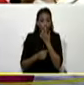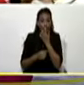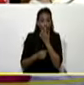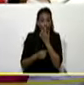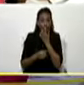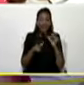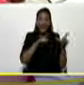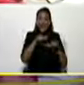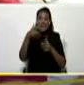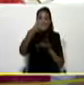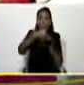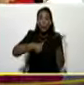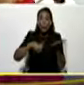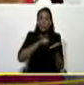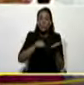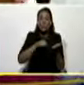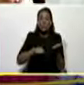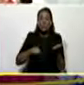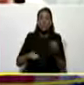0424-5555 sin corriente.